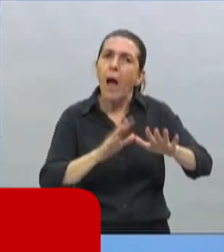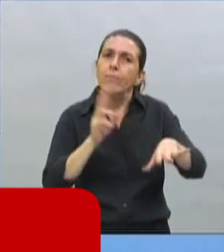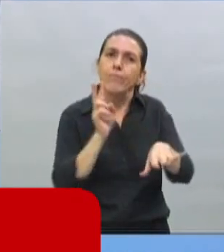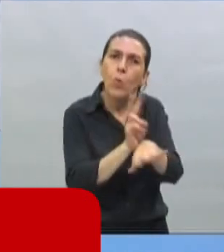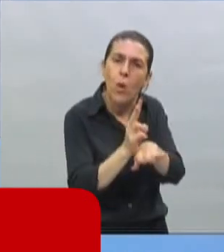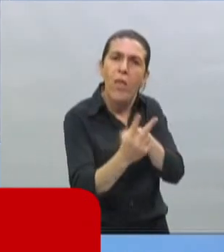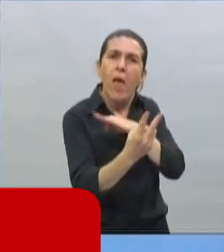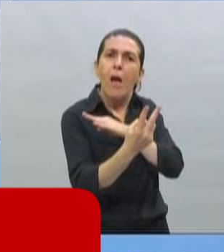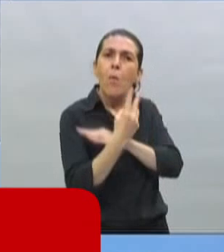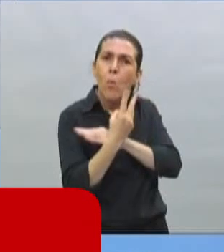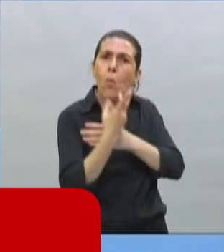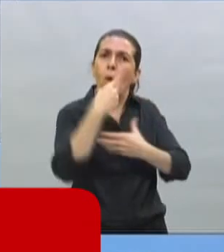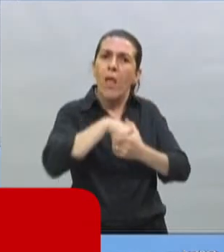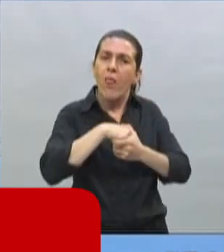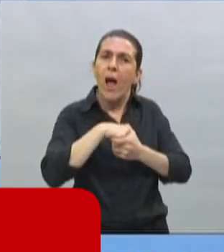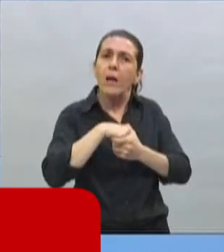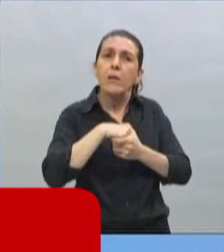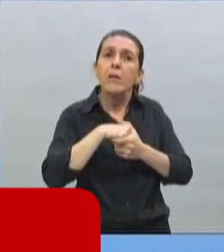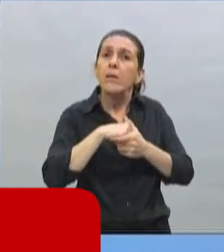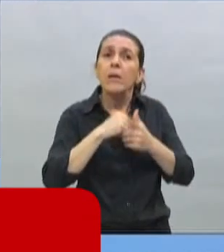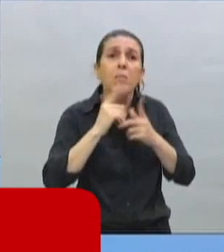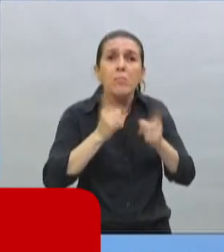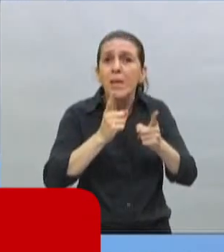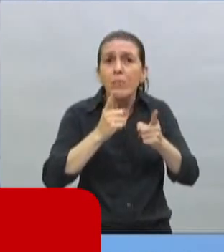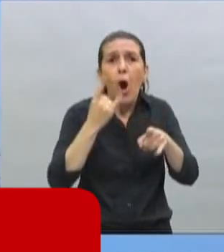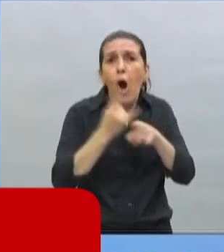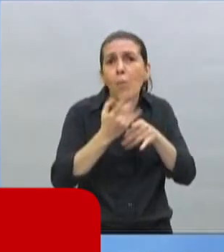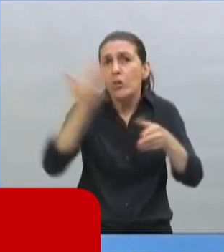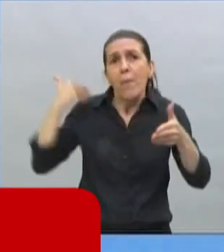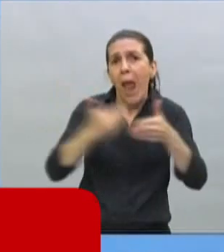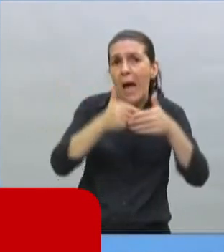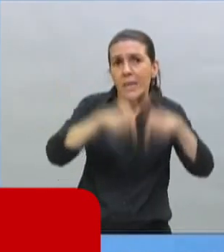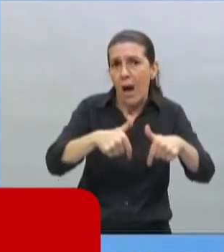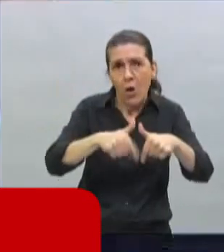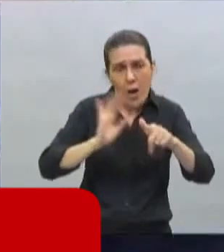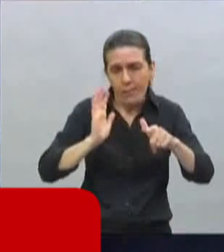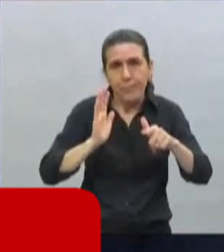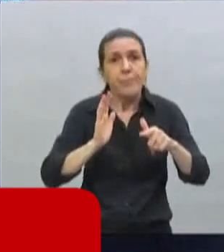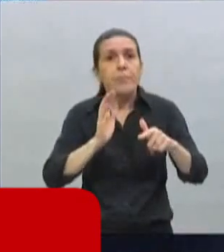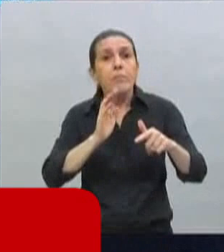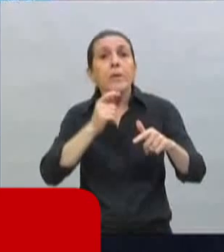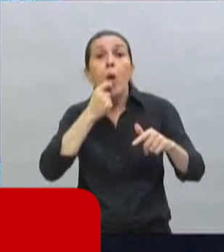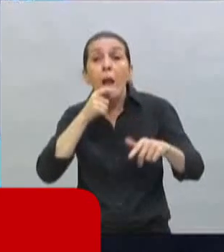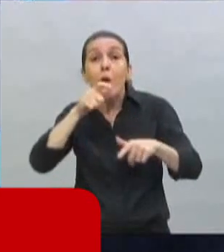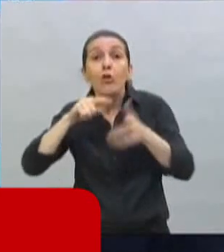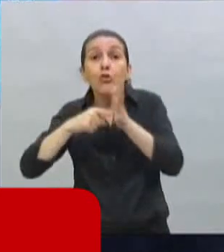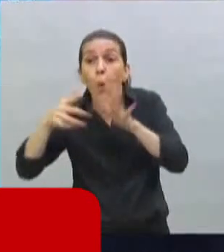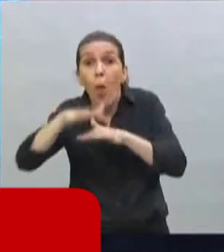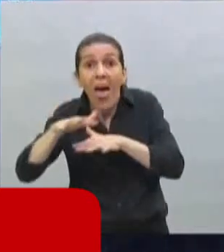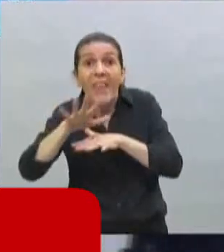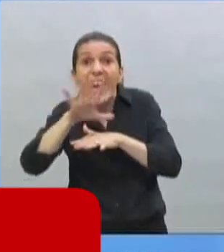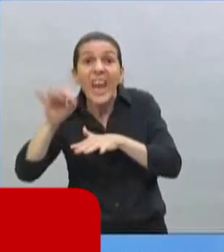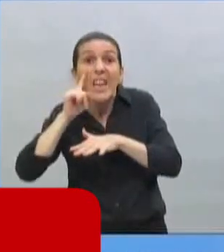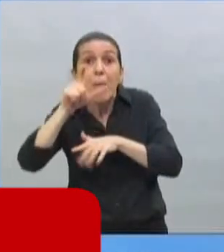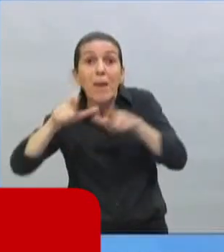preservando la salud en los mismos términos que estamos haciéndolo hoy en día. Los de menos de 500 habitantes